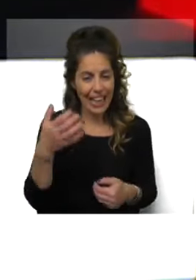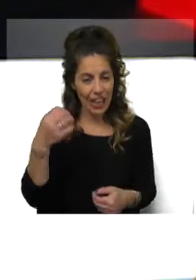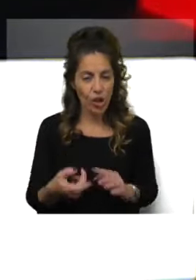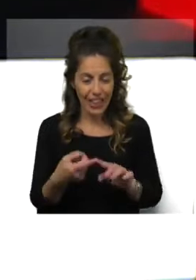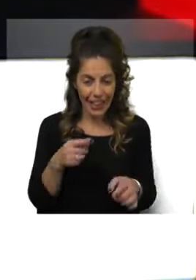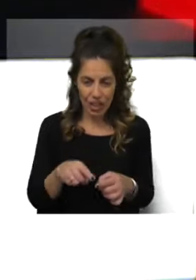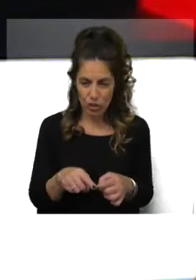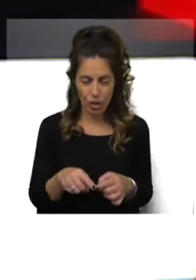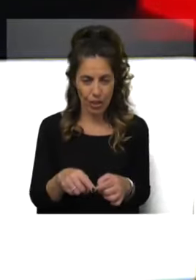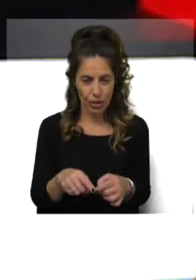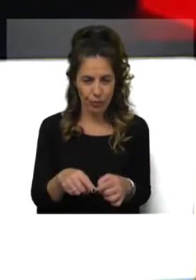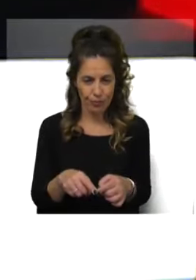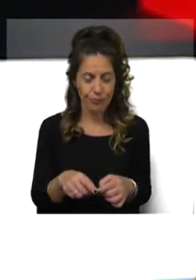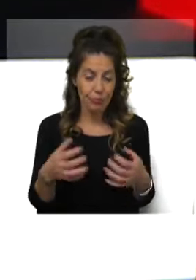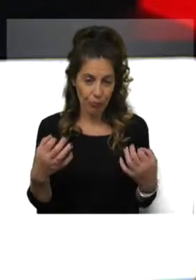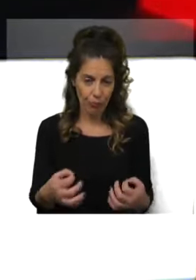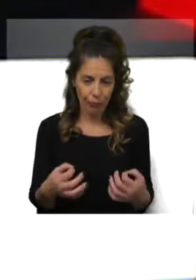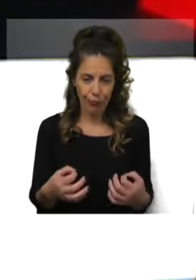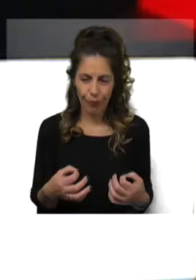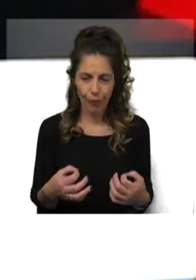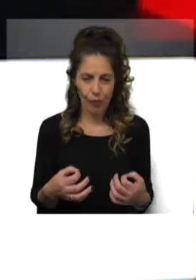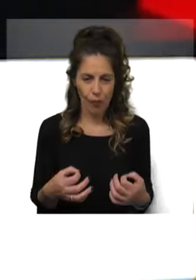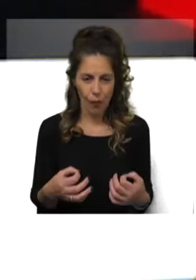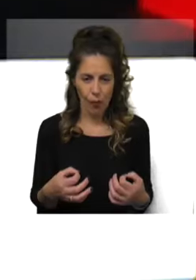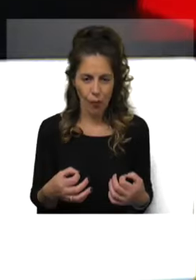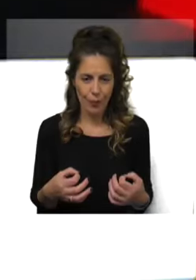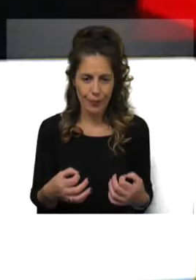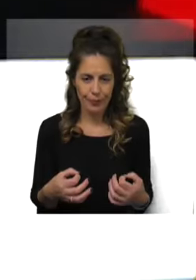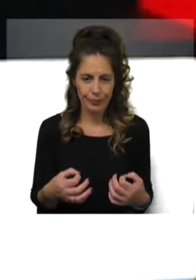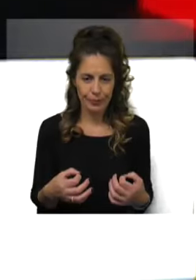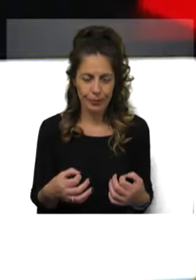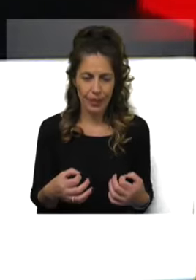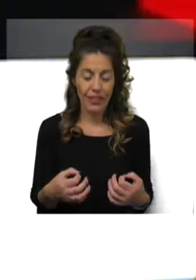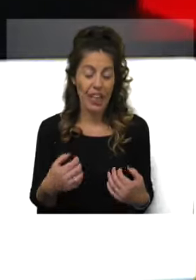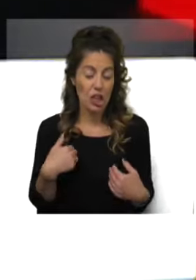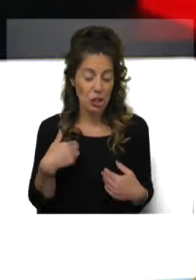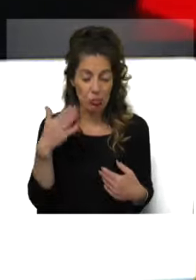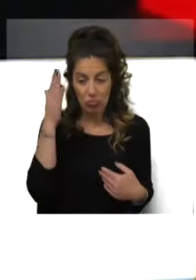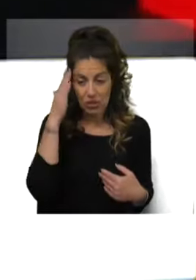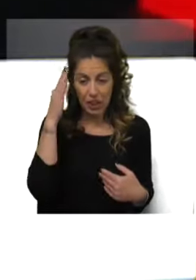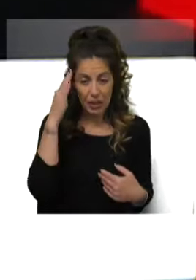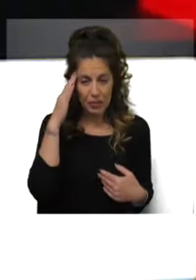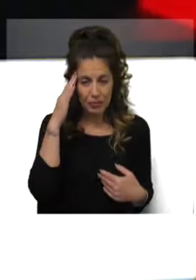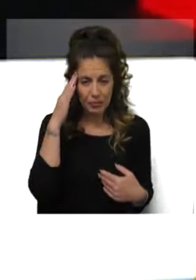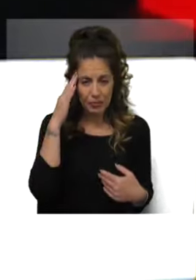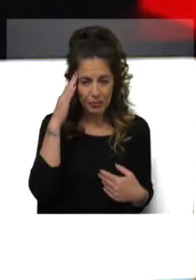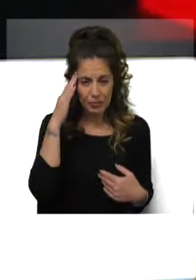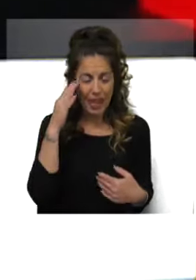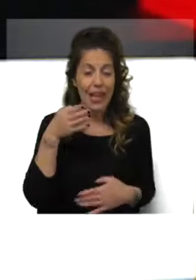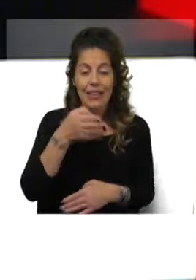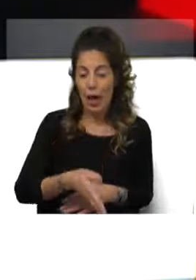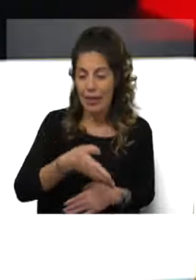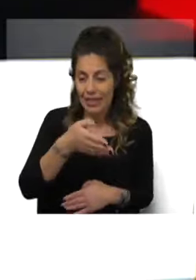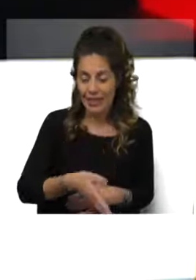mucho que ver con con que en realidad de que tengo uso de razón es decir en la militancia